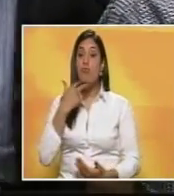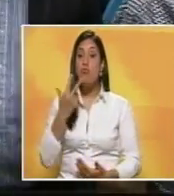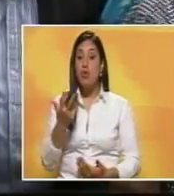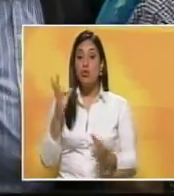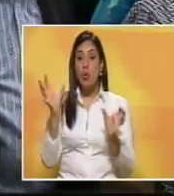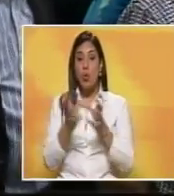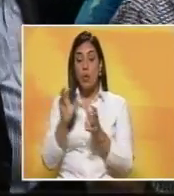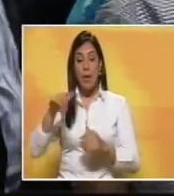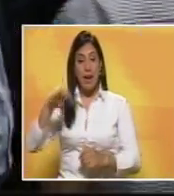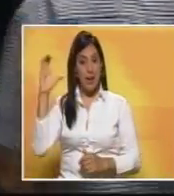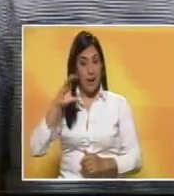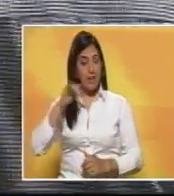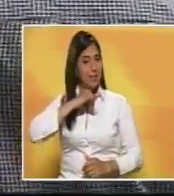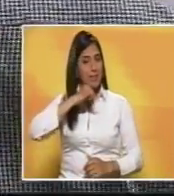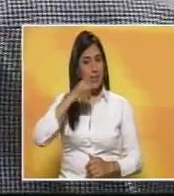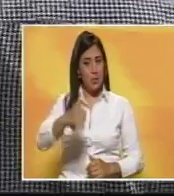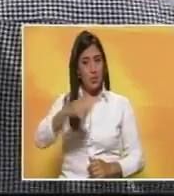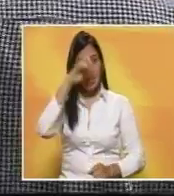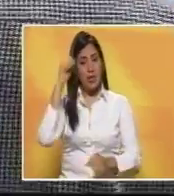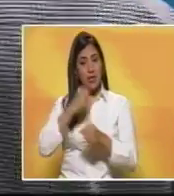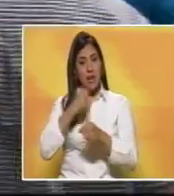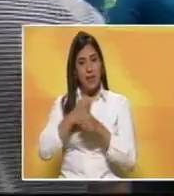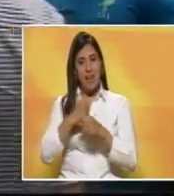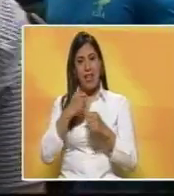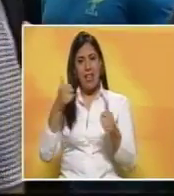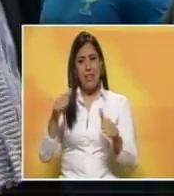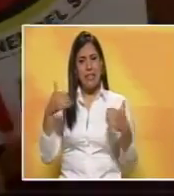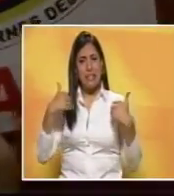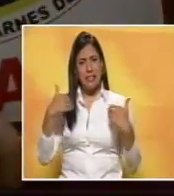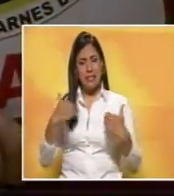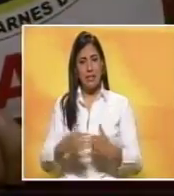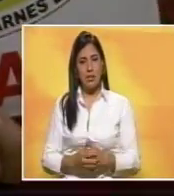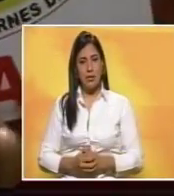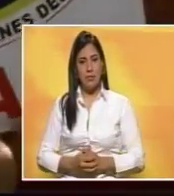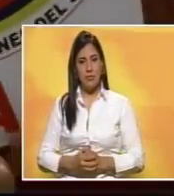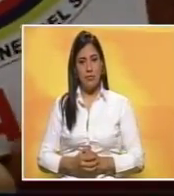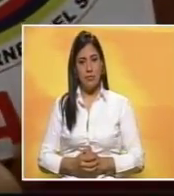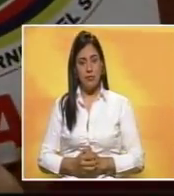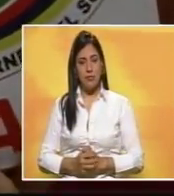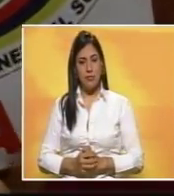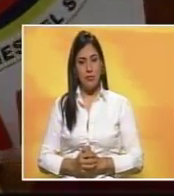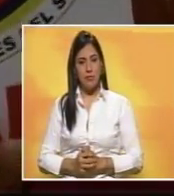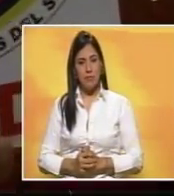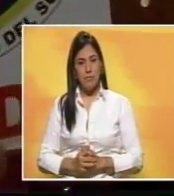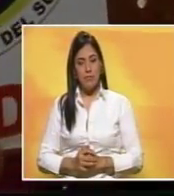del sector en Caracas, denunció que su operatividad ha resultado afectada. ¡Ay, María!